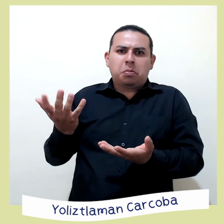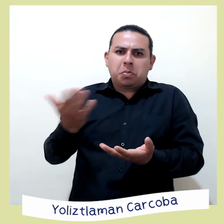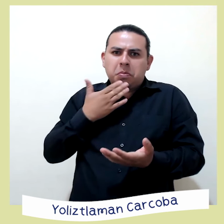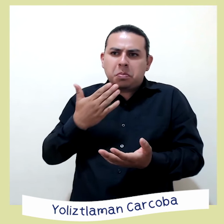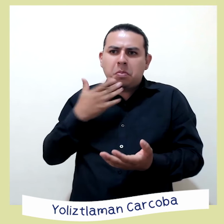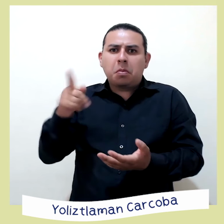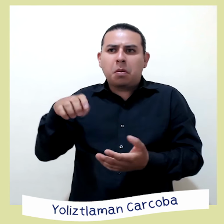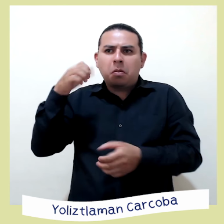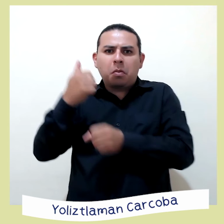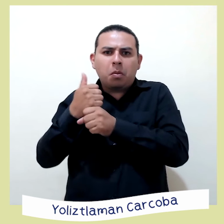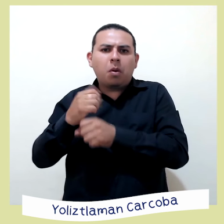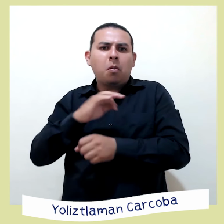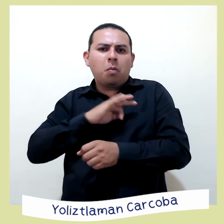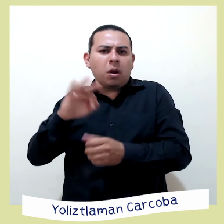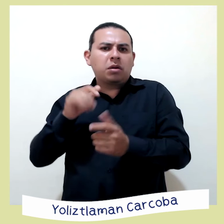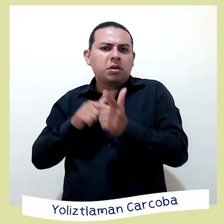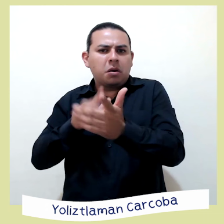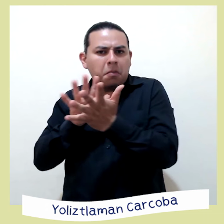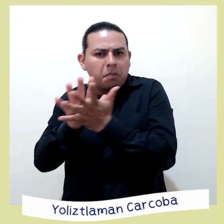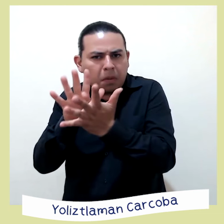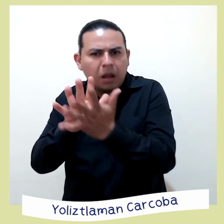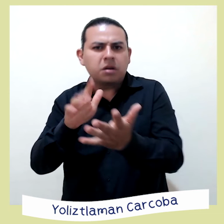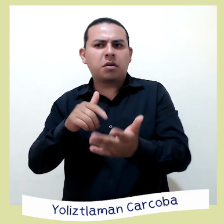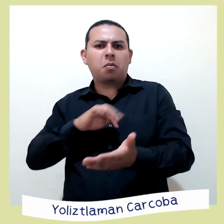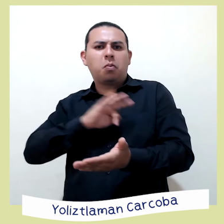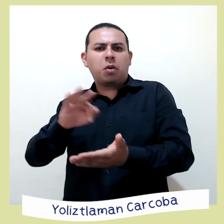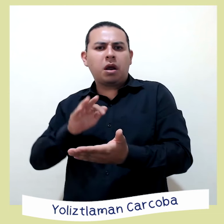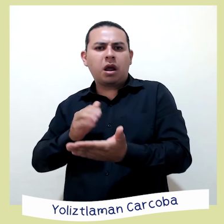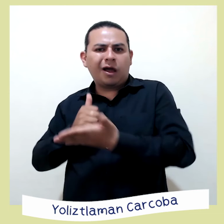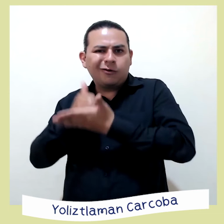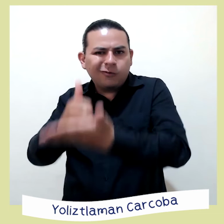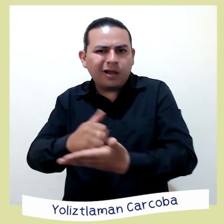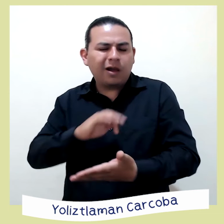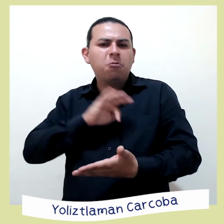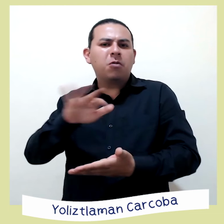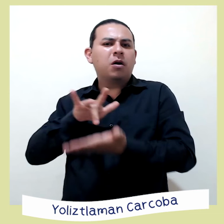sigues participando. Y creo que ahí también es importante parte